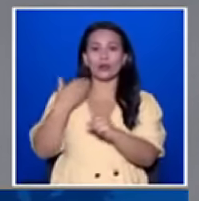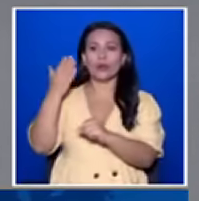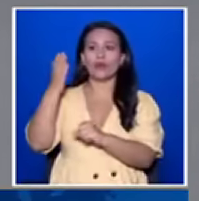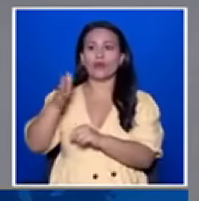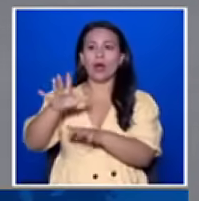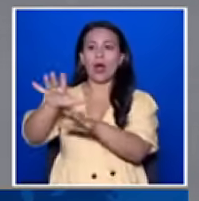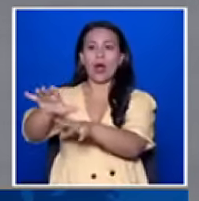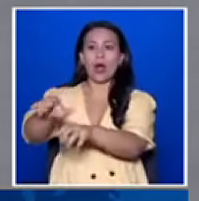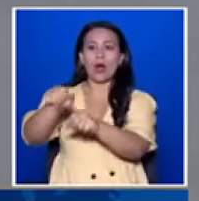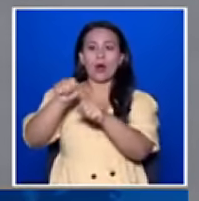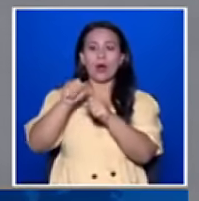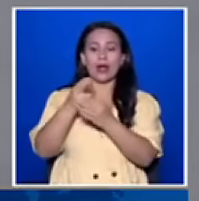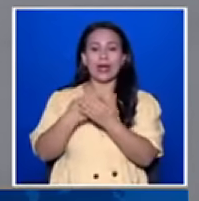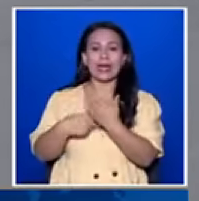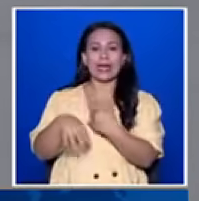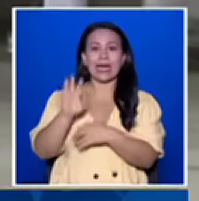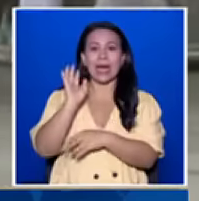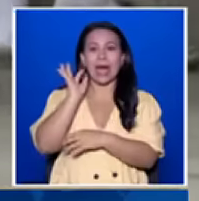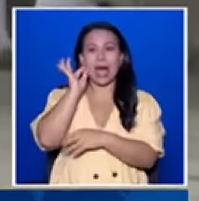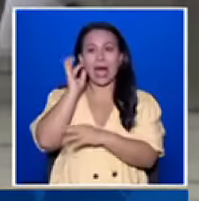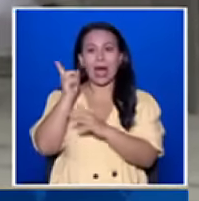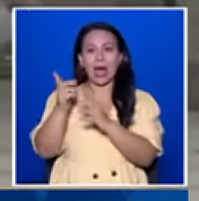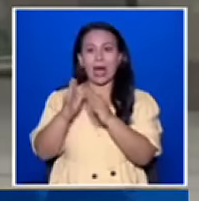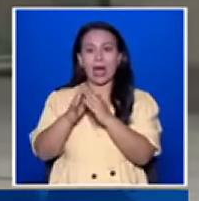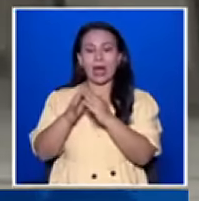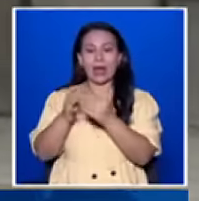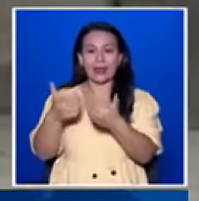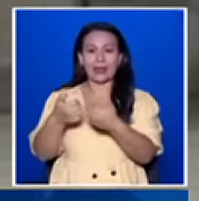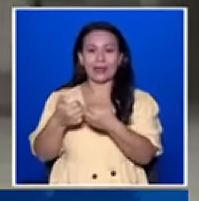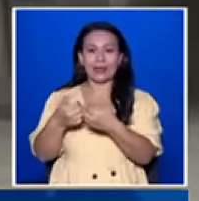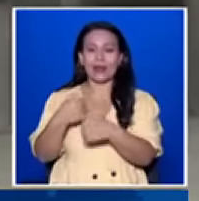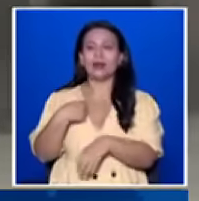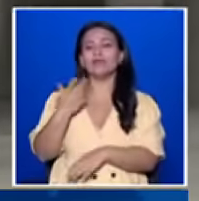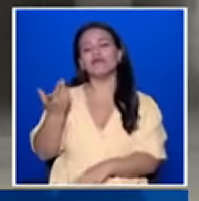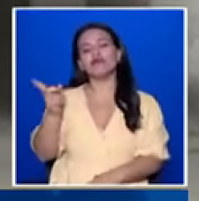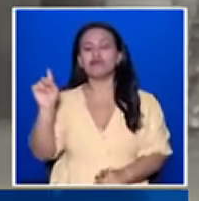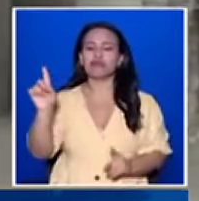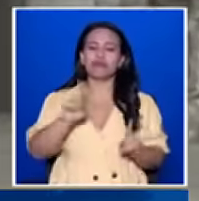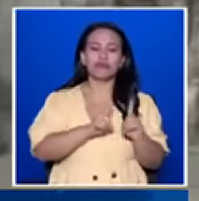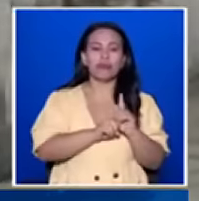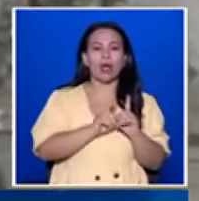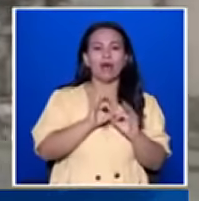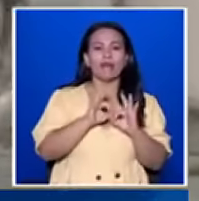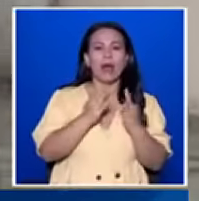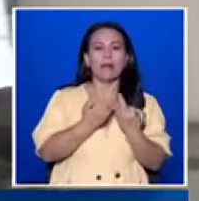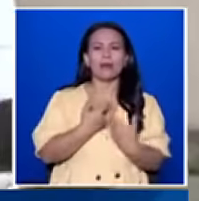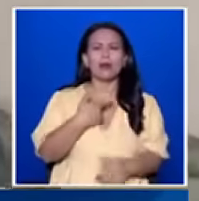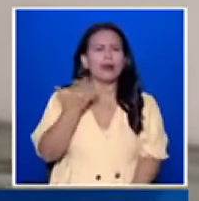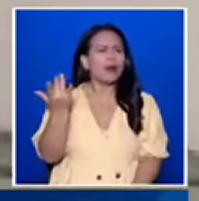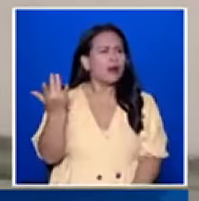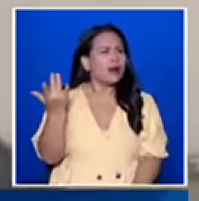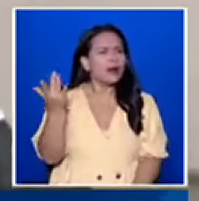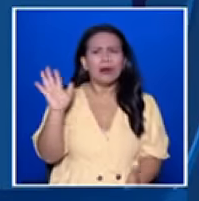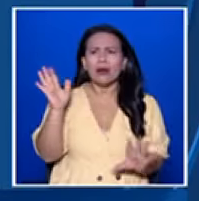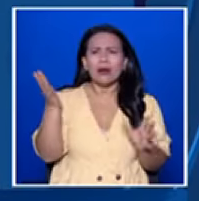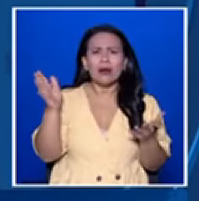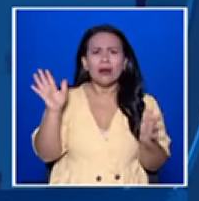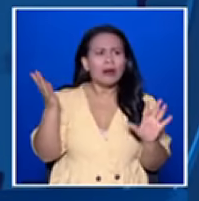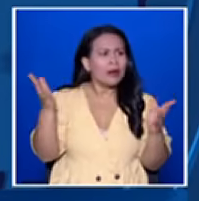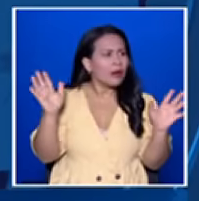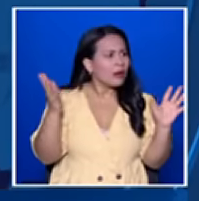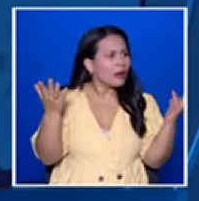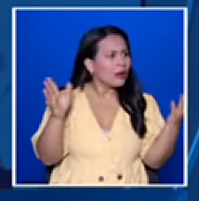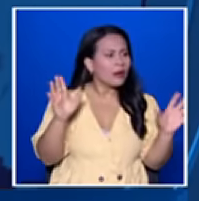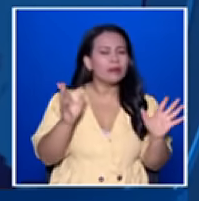hijo de 21 años a la casa de su novia. Y con el pasar de las horas, sus familiares no supieron más de ellos.